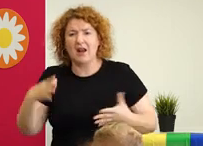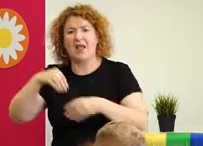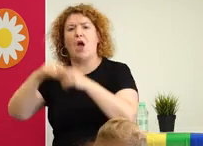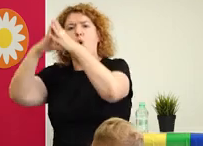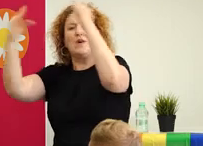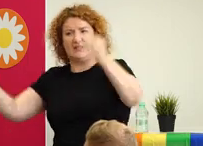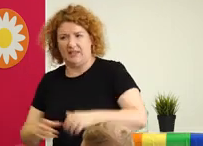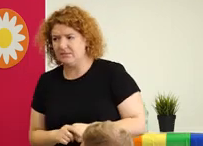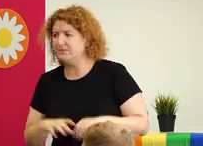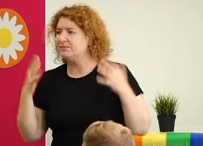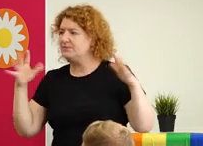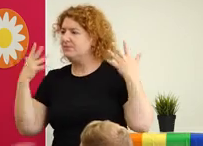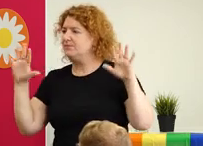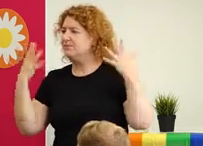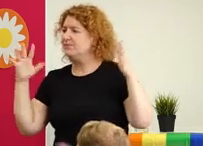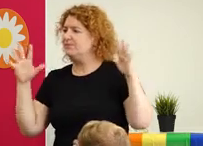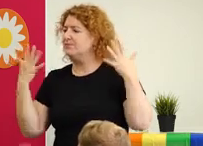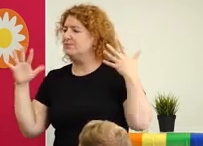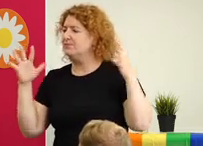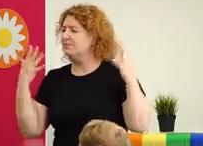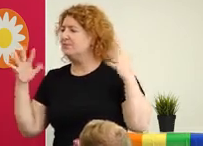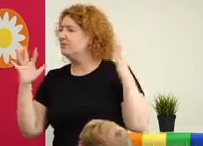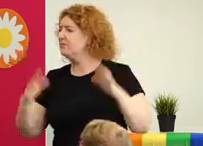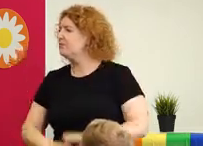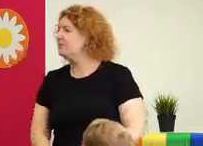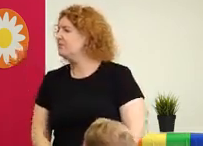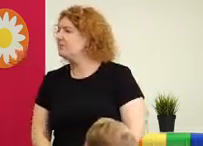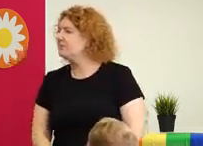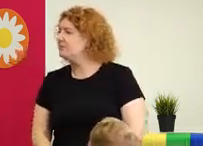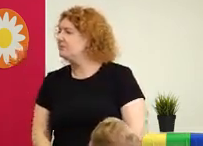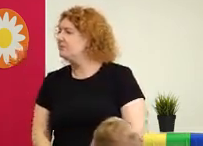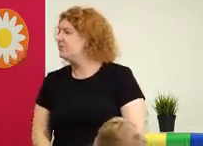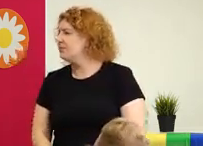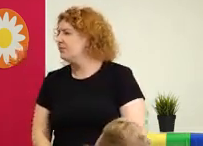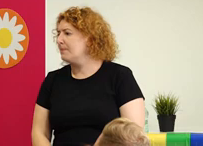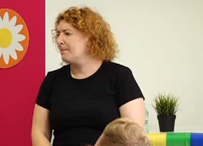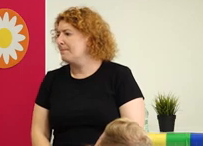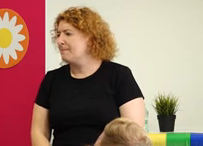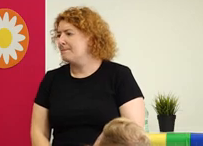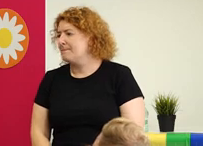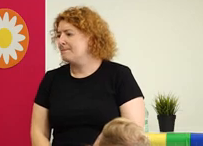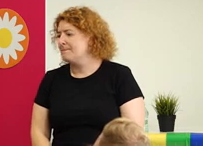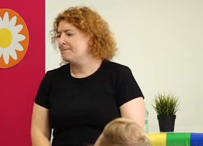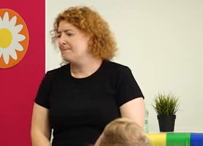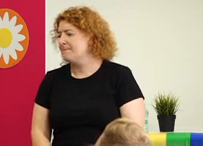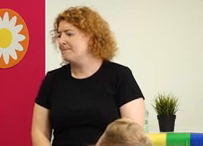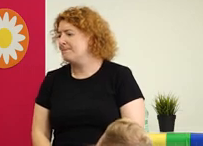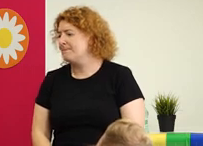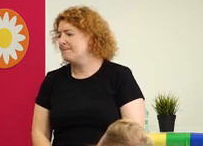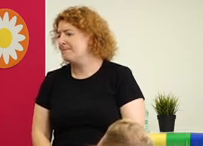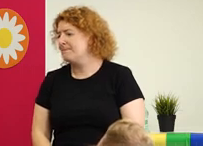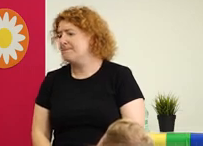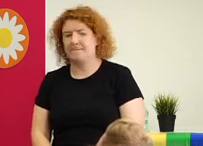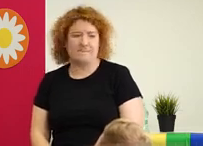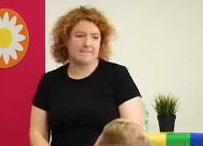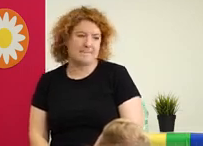Por eso os digo, compañeras y compañeras y compañeros, con nosotros también han querido acabar lo mismo que con nosotras,